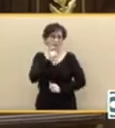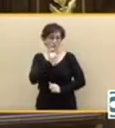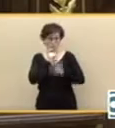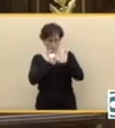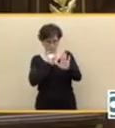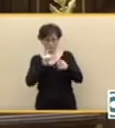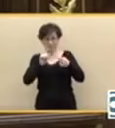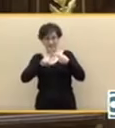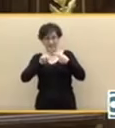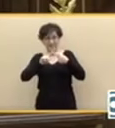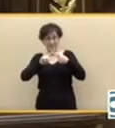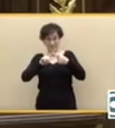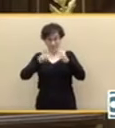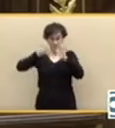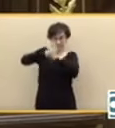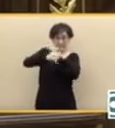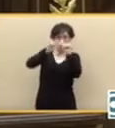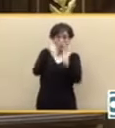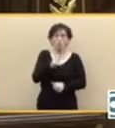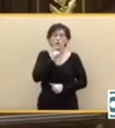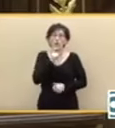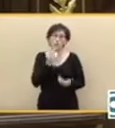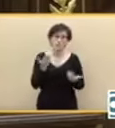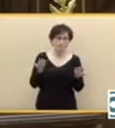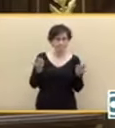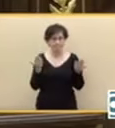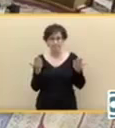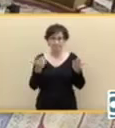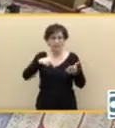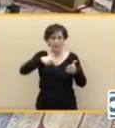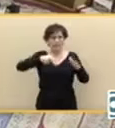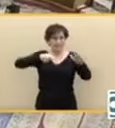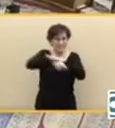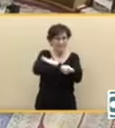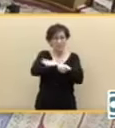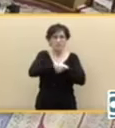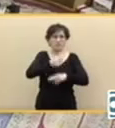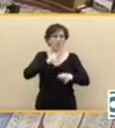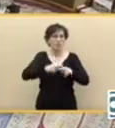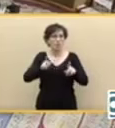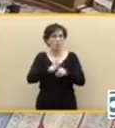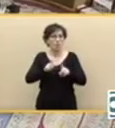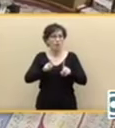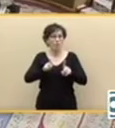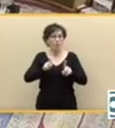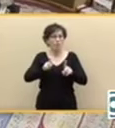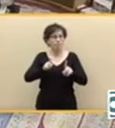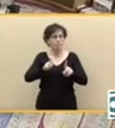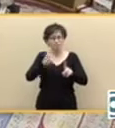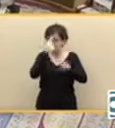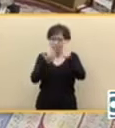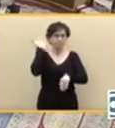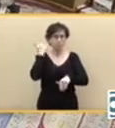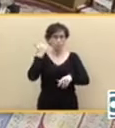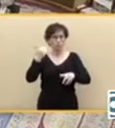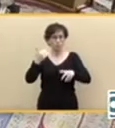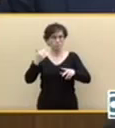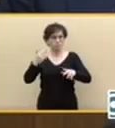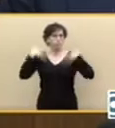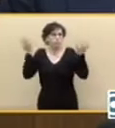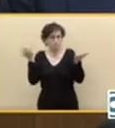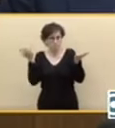esta moción no ha podido ser más impulsiva o impetuosa, si así lo prefiere. Si la moción